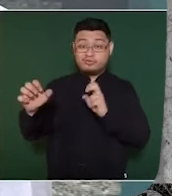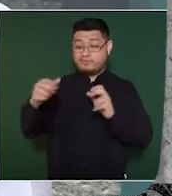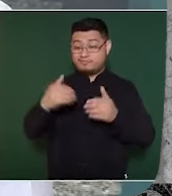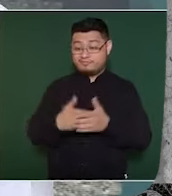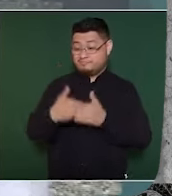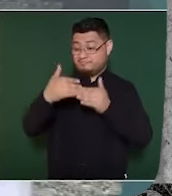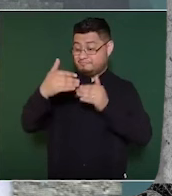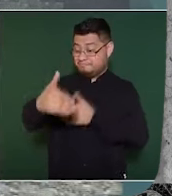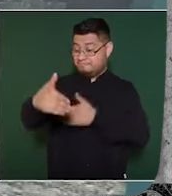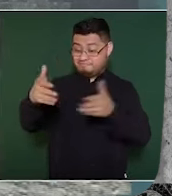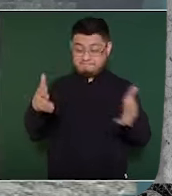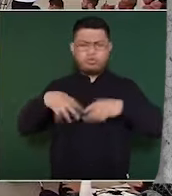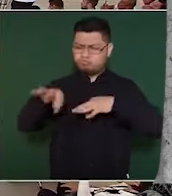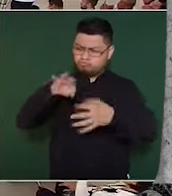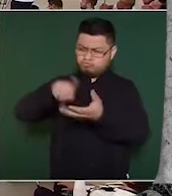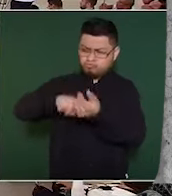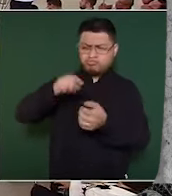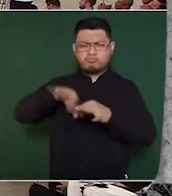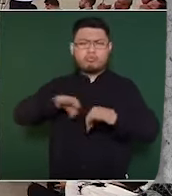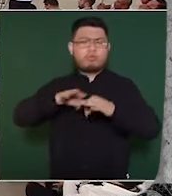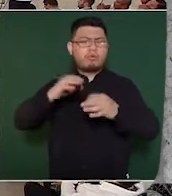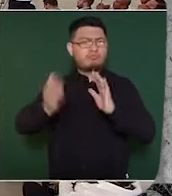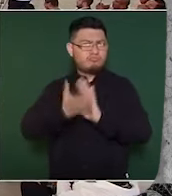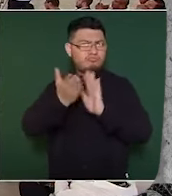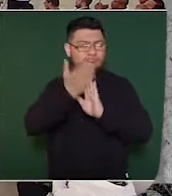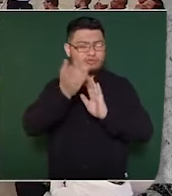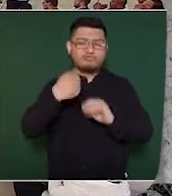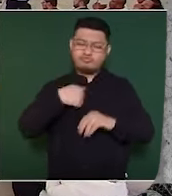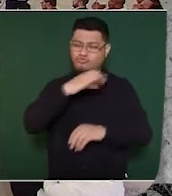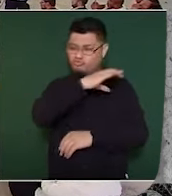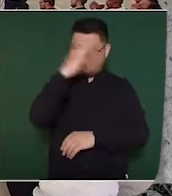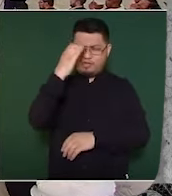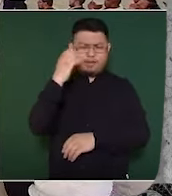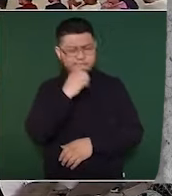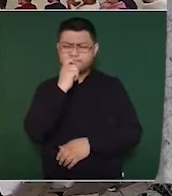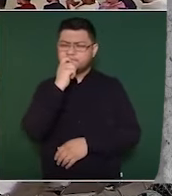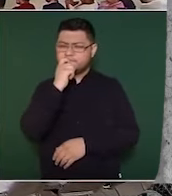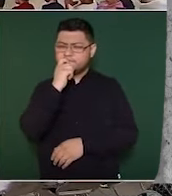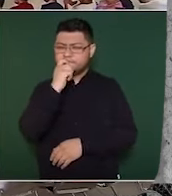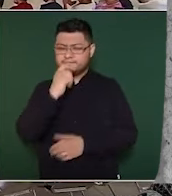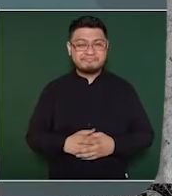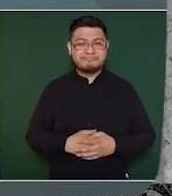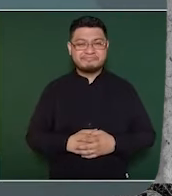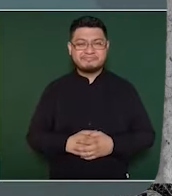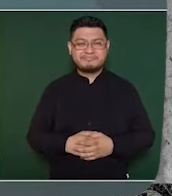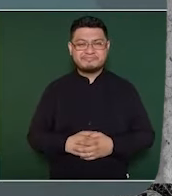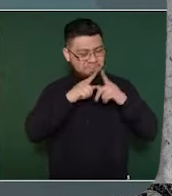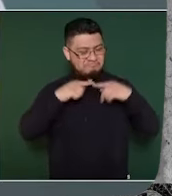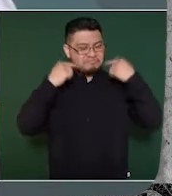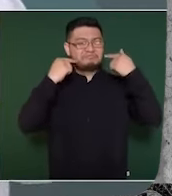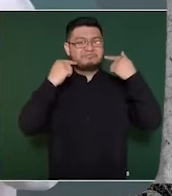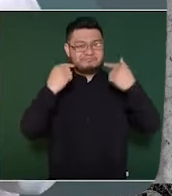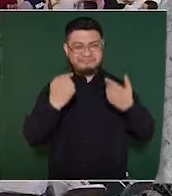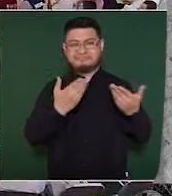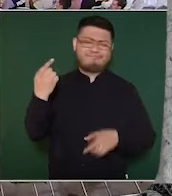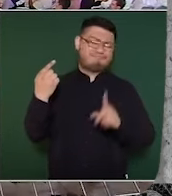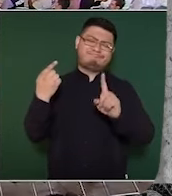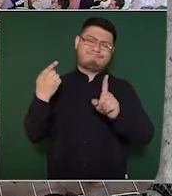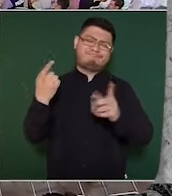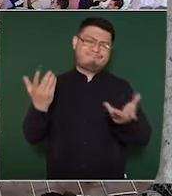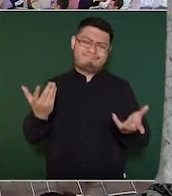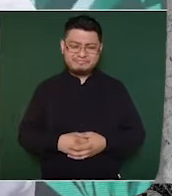También trabajadores de la construcción, ahí me tomé una foto con ellos. A ver si no tienen la foto. Felices, de veras. No es